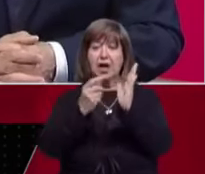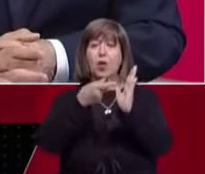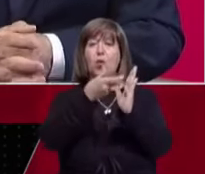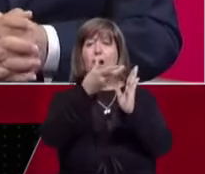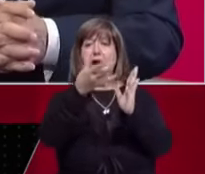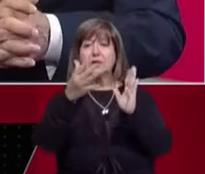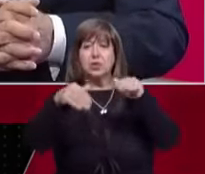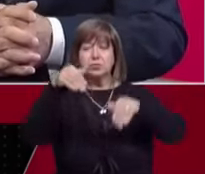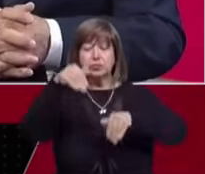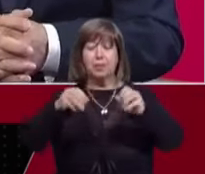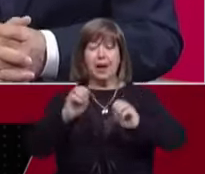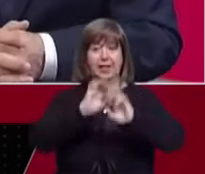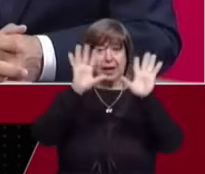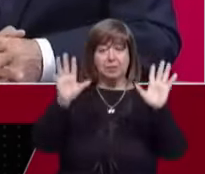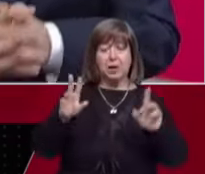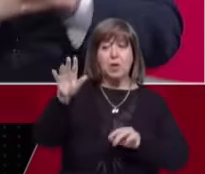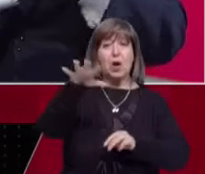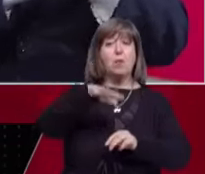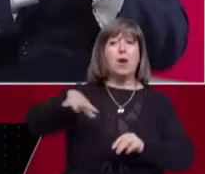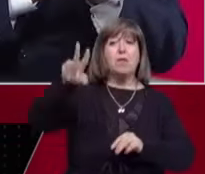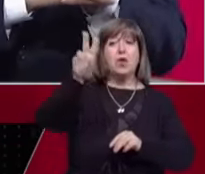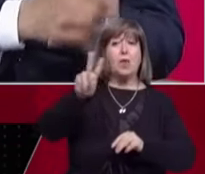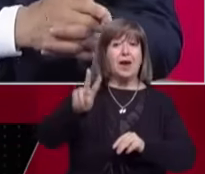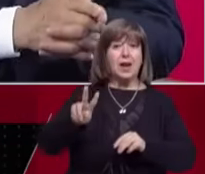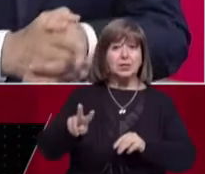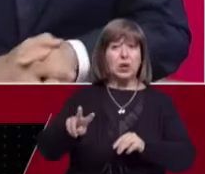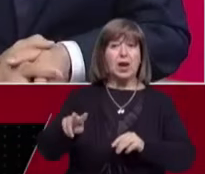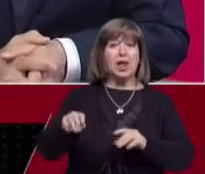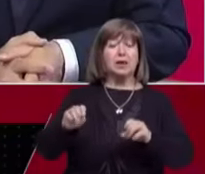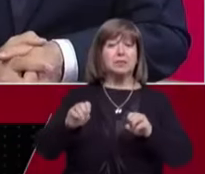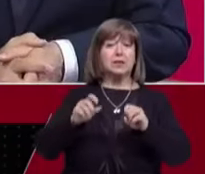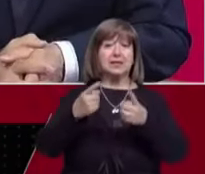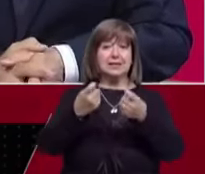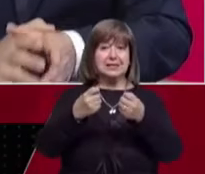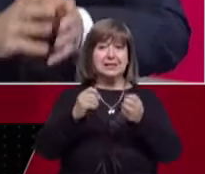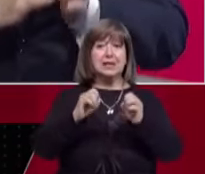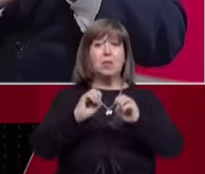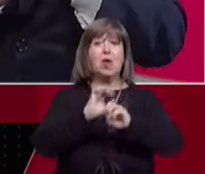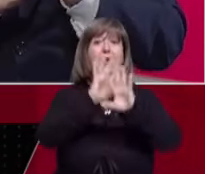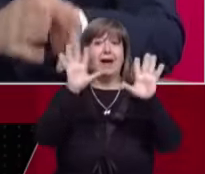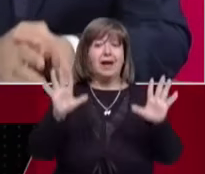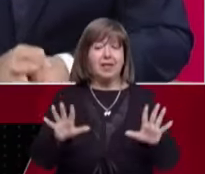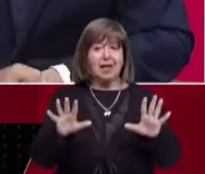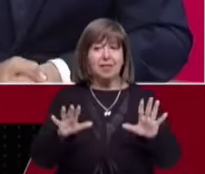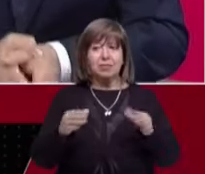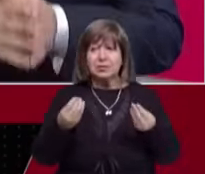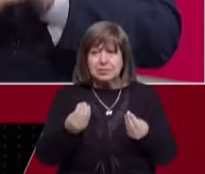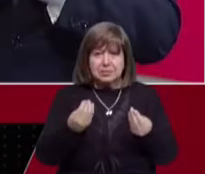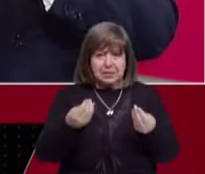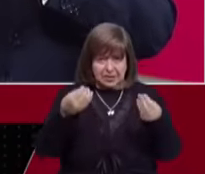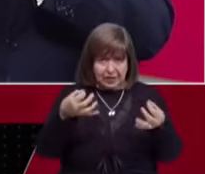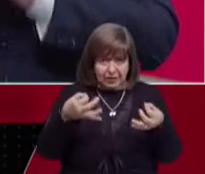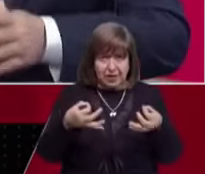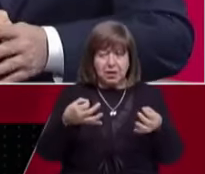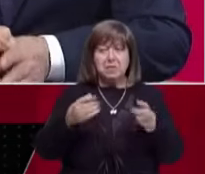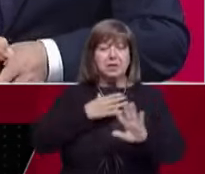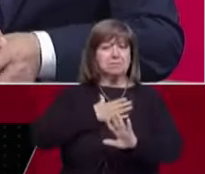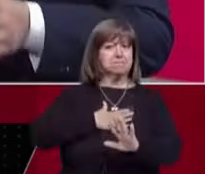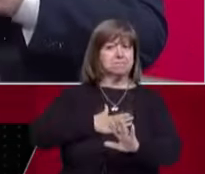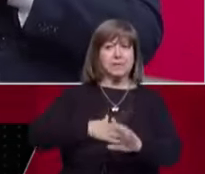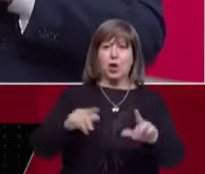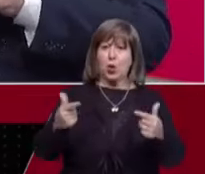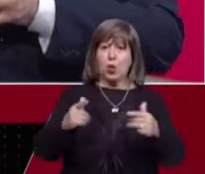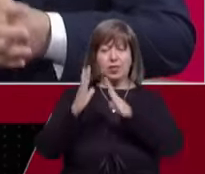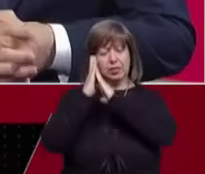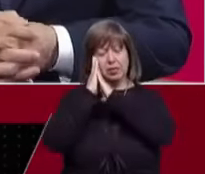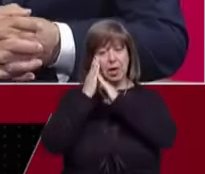Porque si no el pueblo venezolano, si no hay transparencia, como decís Noelia, si no hay legitimidad, no va a estar tranquilo, no va a